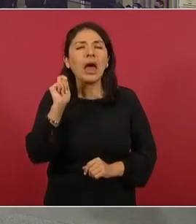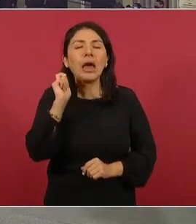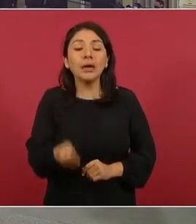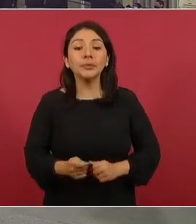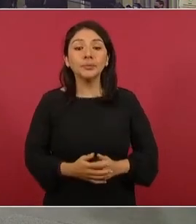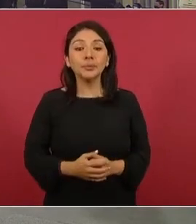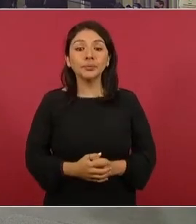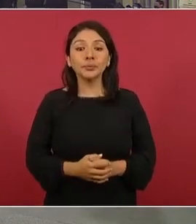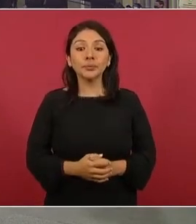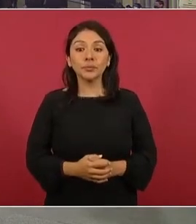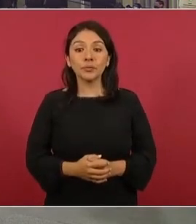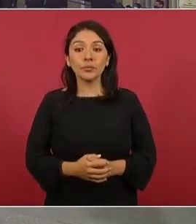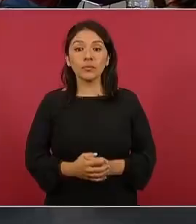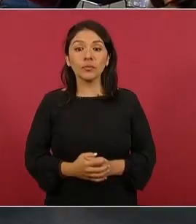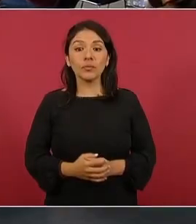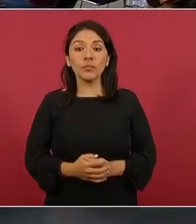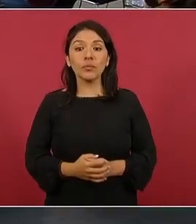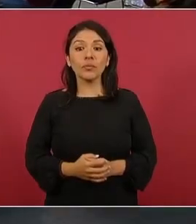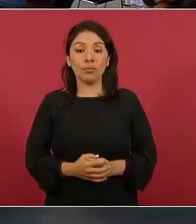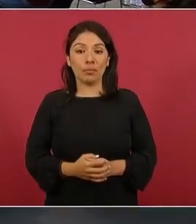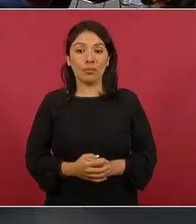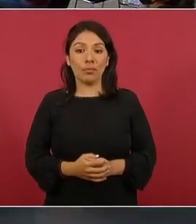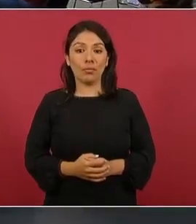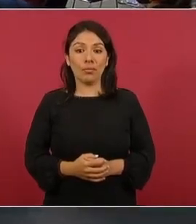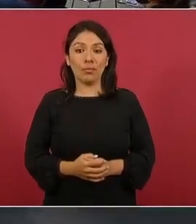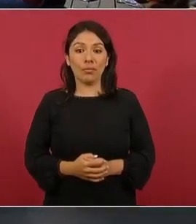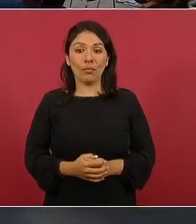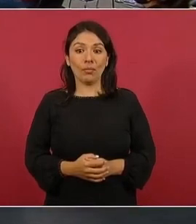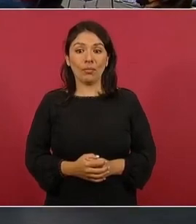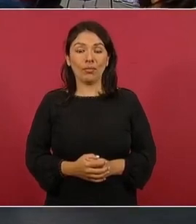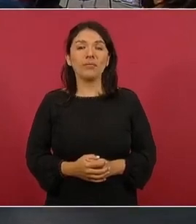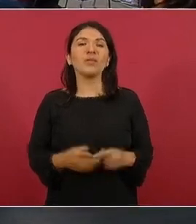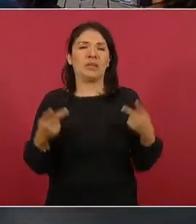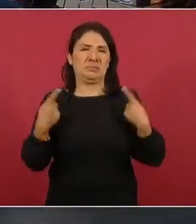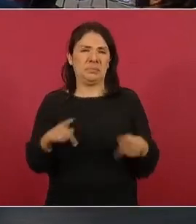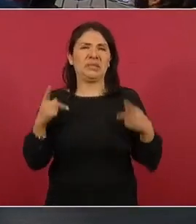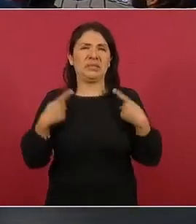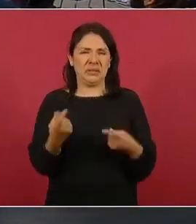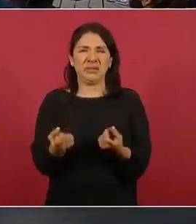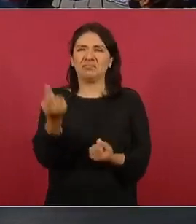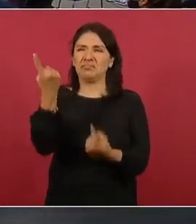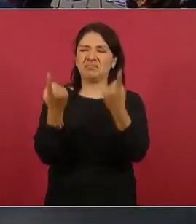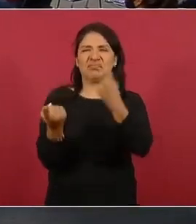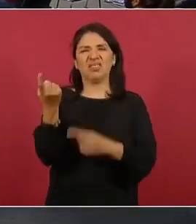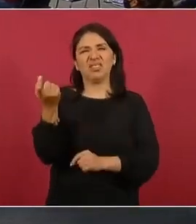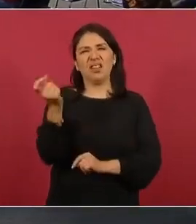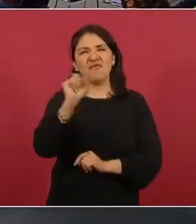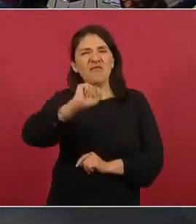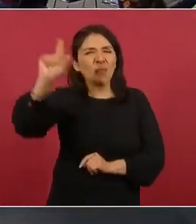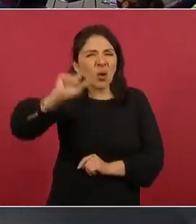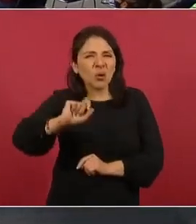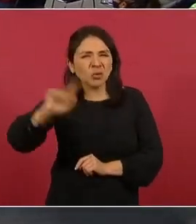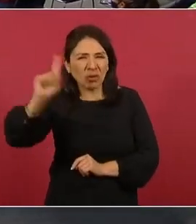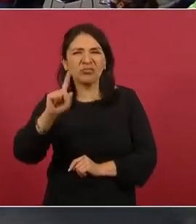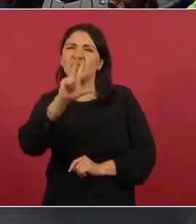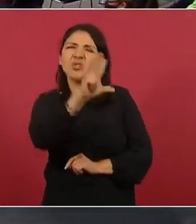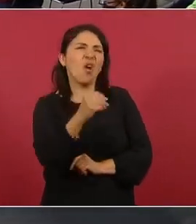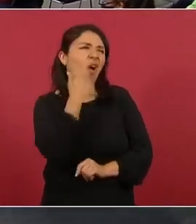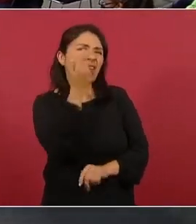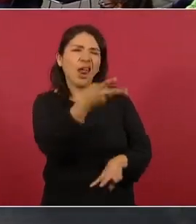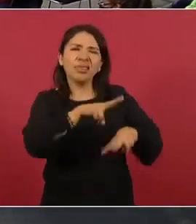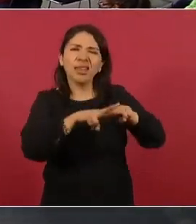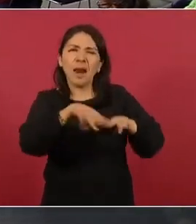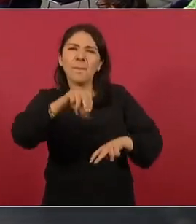que a estos famosos que están en contra del Tren Maya se les pudiera dar